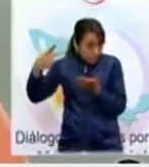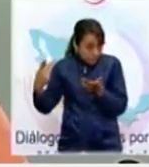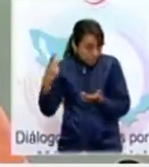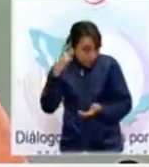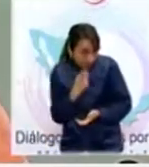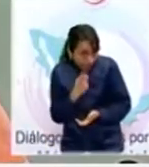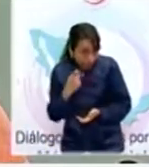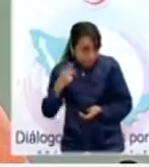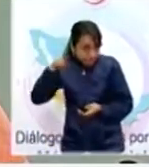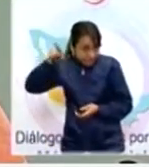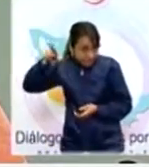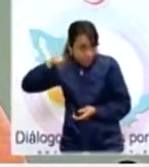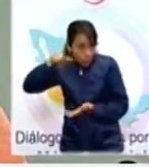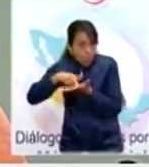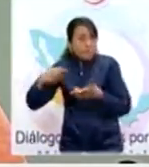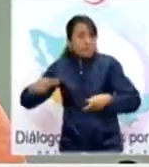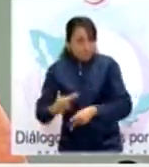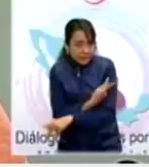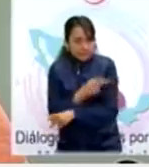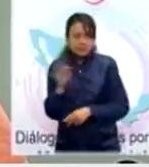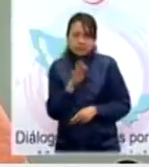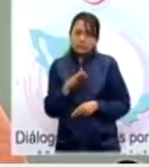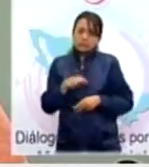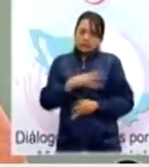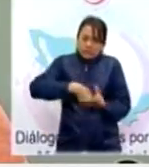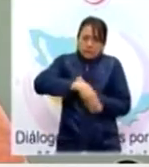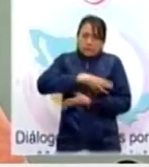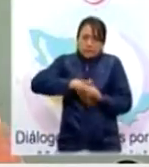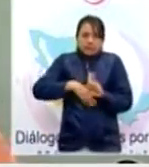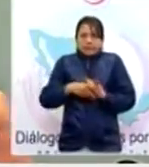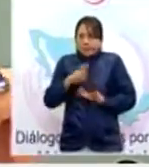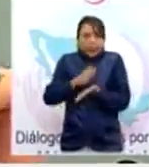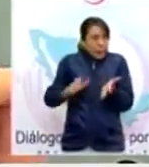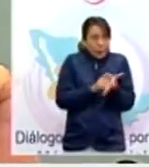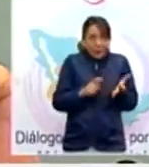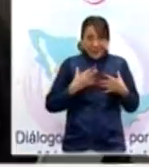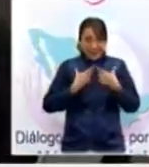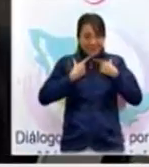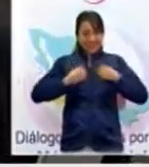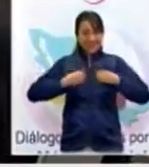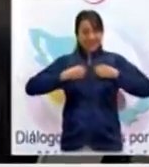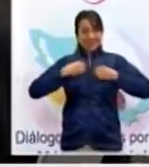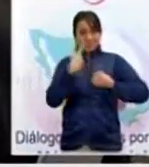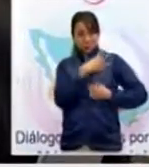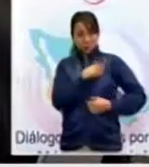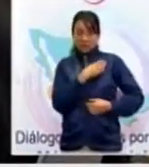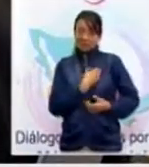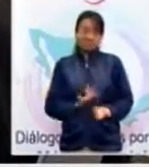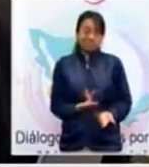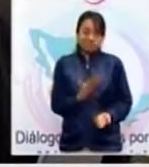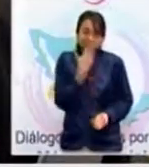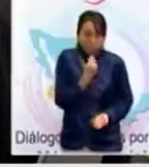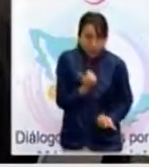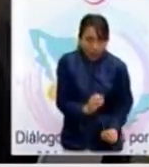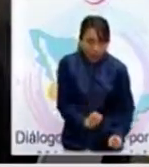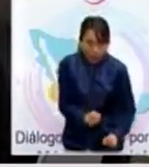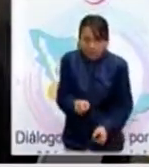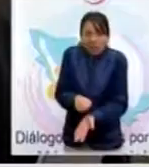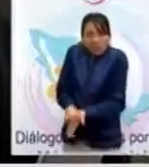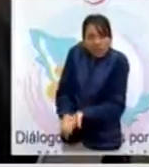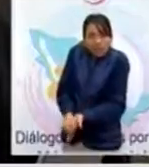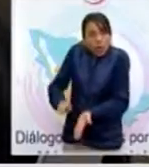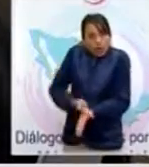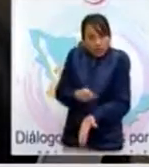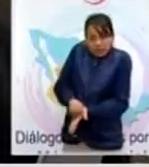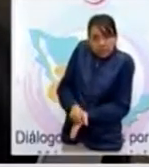no tener dinero para comprarle una camisa a su hijo, la lava y la vuelve a poner, o un pantalón, lo cose y lo vuelve a poner, o guaraches o sombrero. Pero